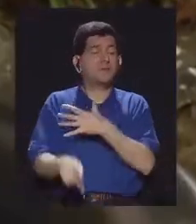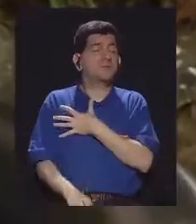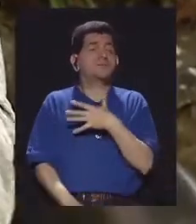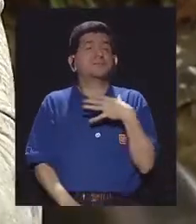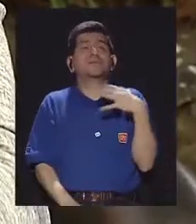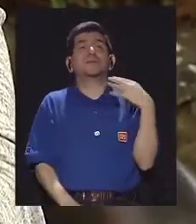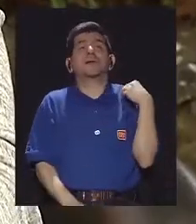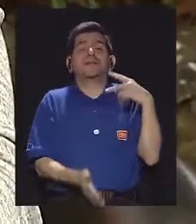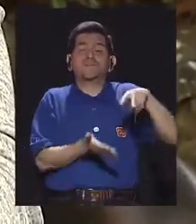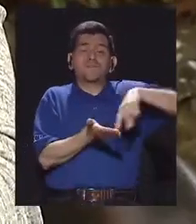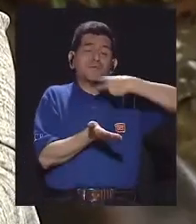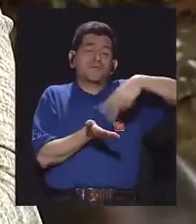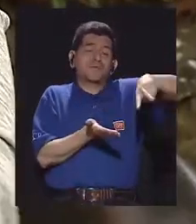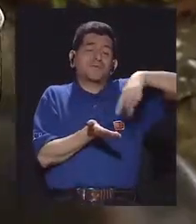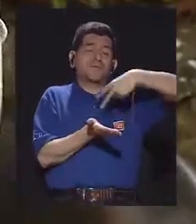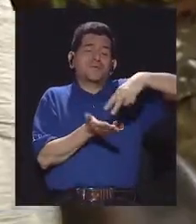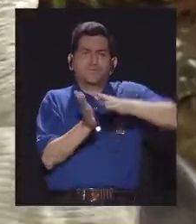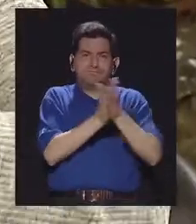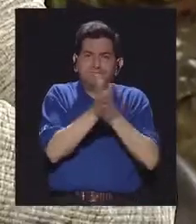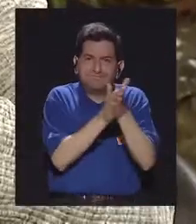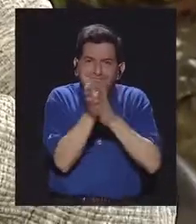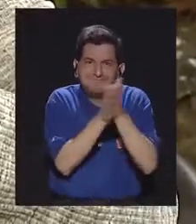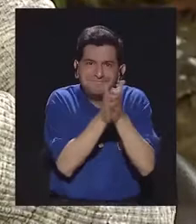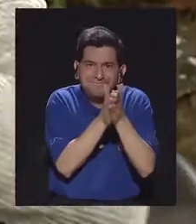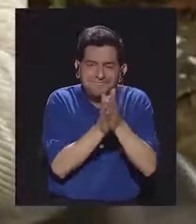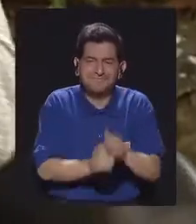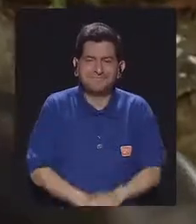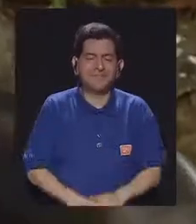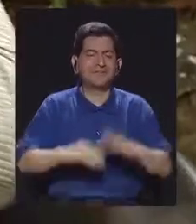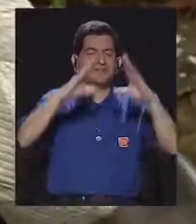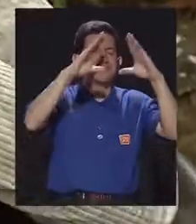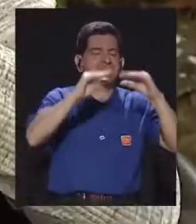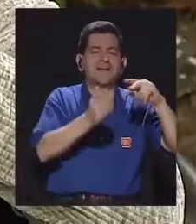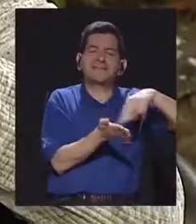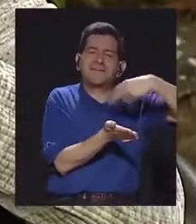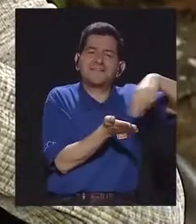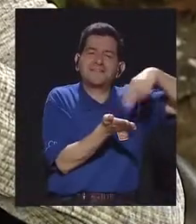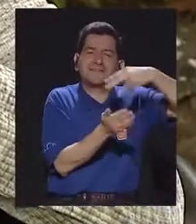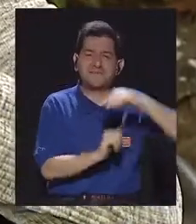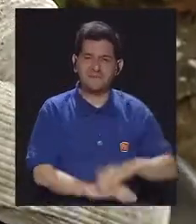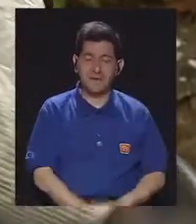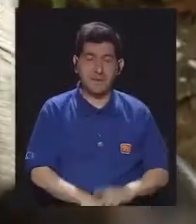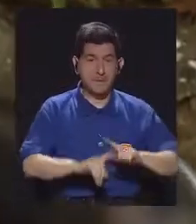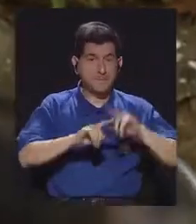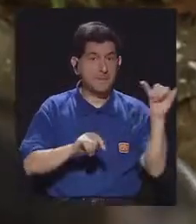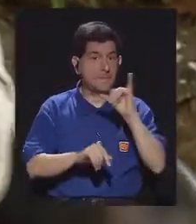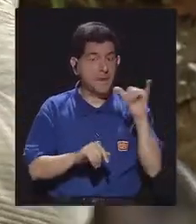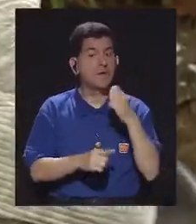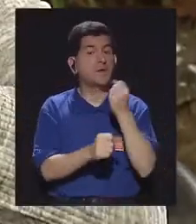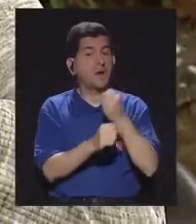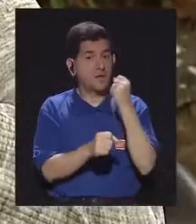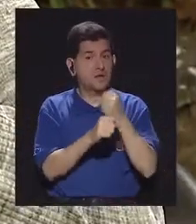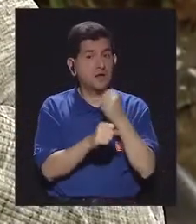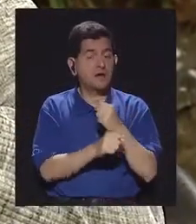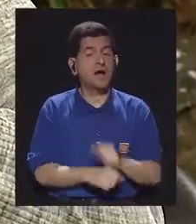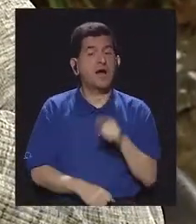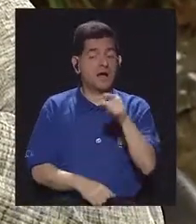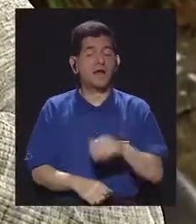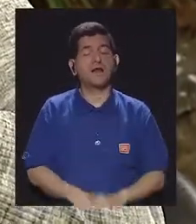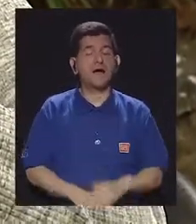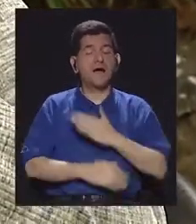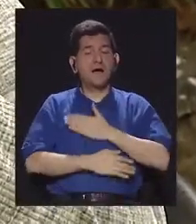gente le encanta bailar, le encanta, entonces aprovechémoslo. Entonces hacer tardes bailables, pero también queremos trabajar la